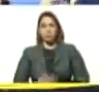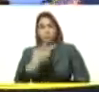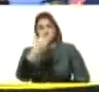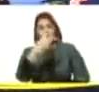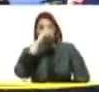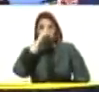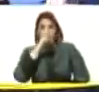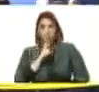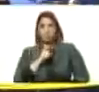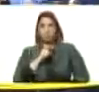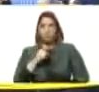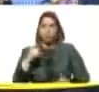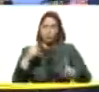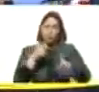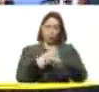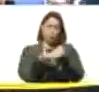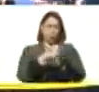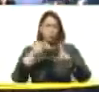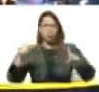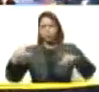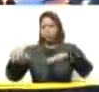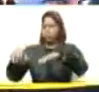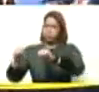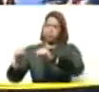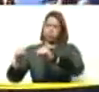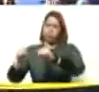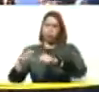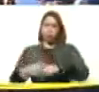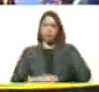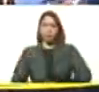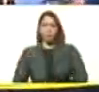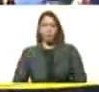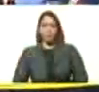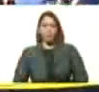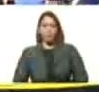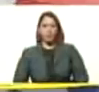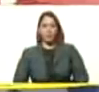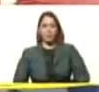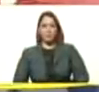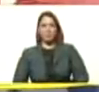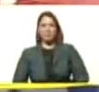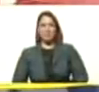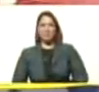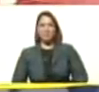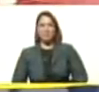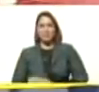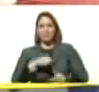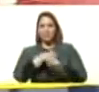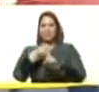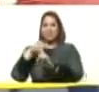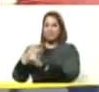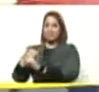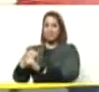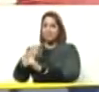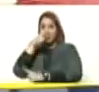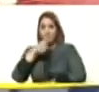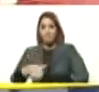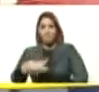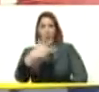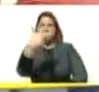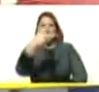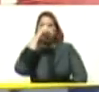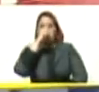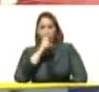3 años de agresiones imperialistas, de daño para el pueblo, pero también 3 años